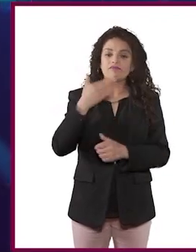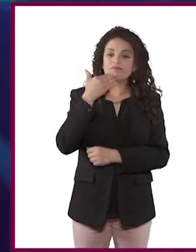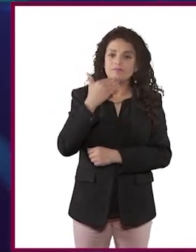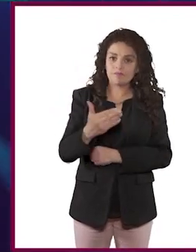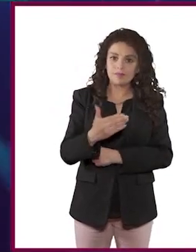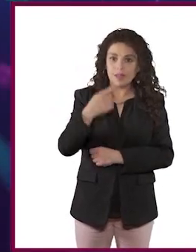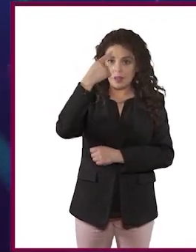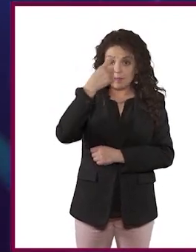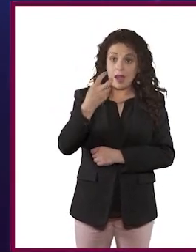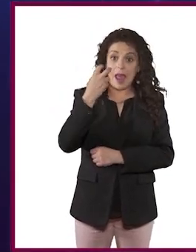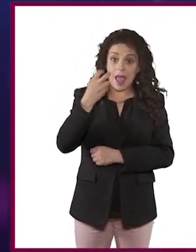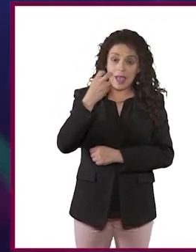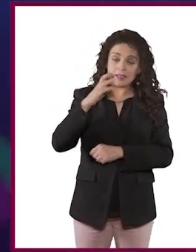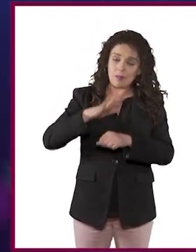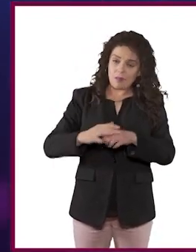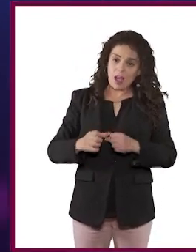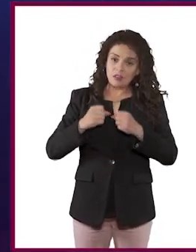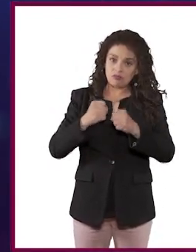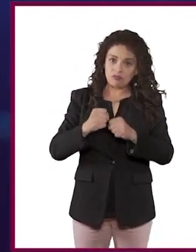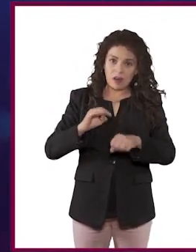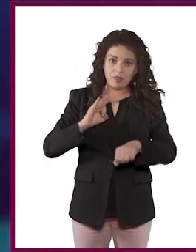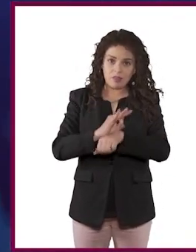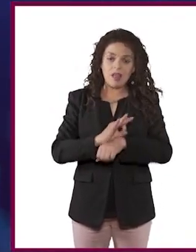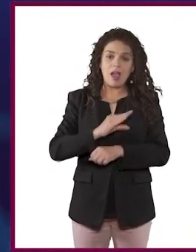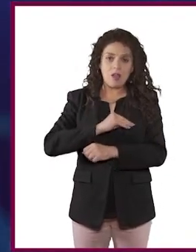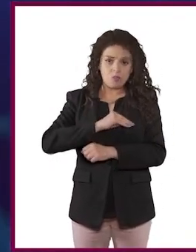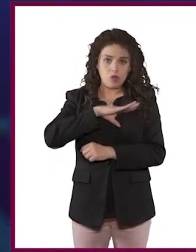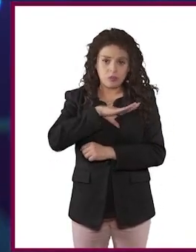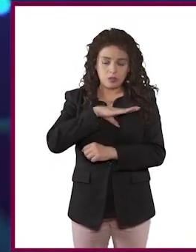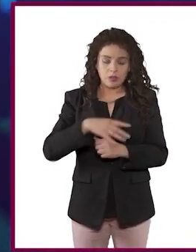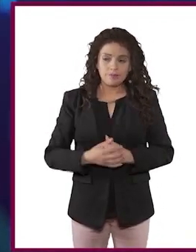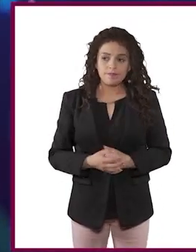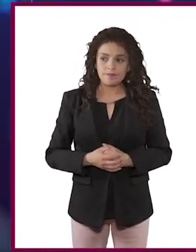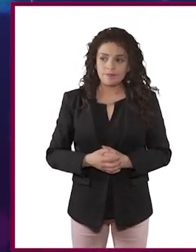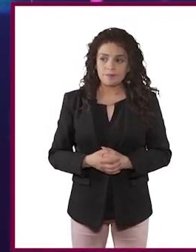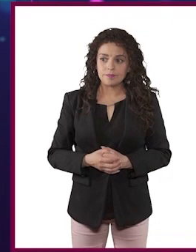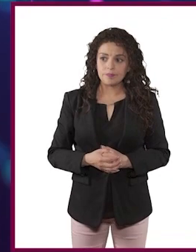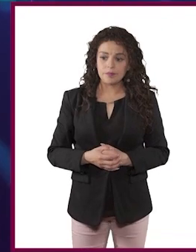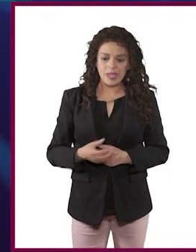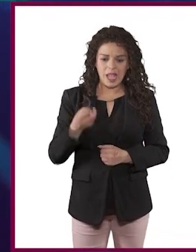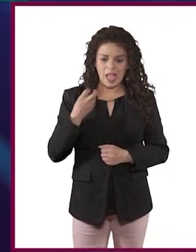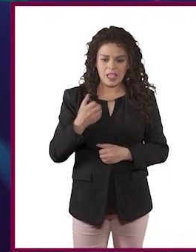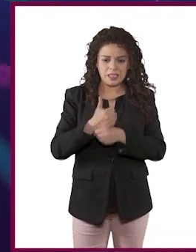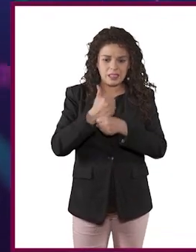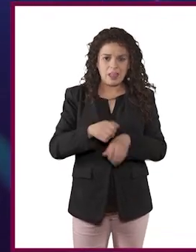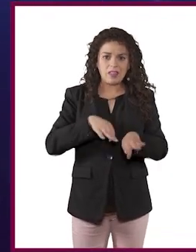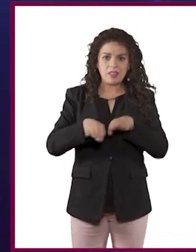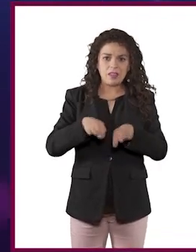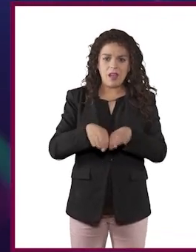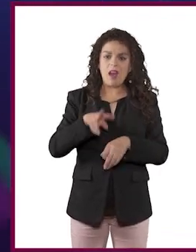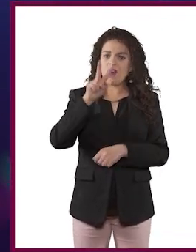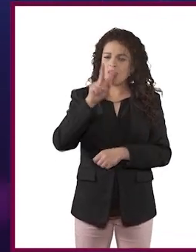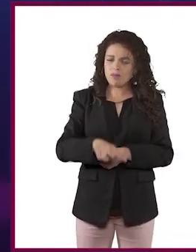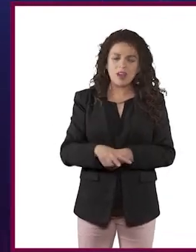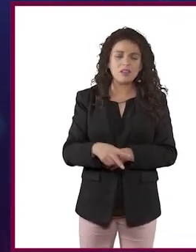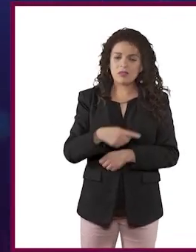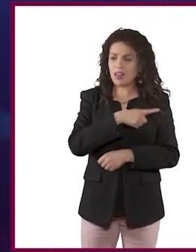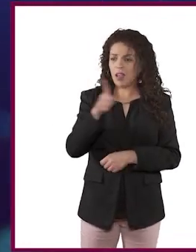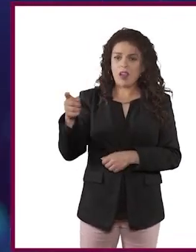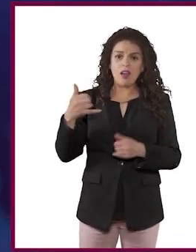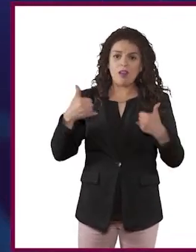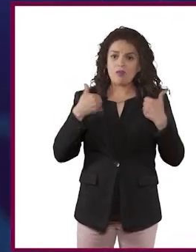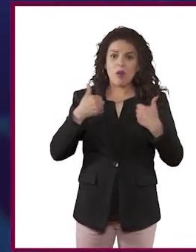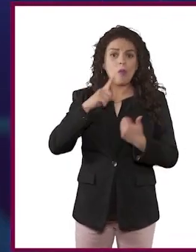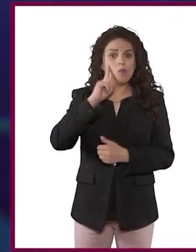y fortalecer estas habilidades emocionales. Estas experiencias de violencia laboral afectan mucho la vida productiva de